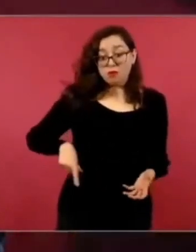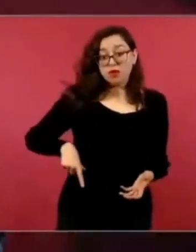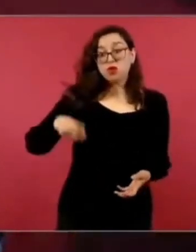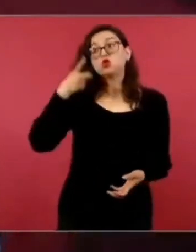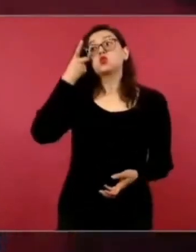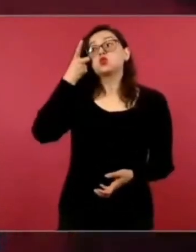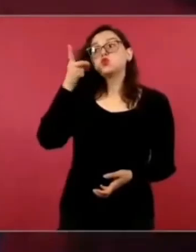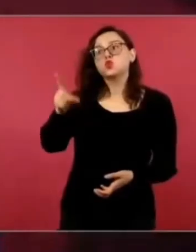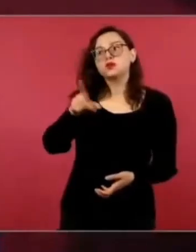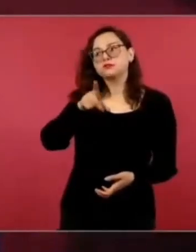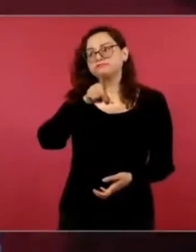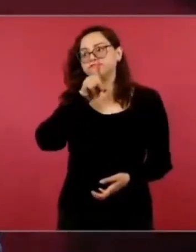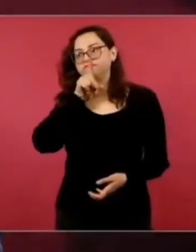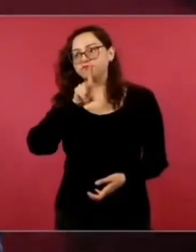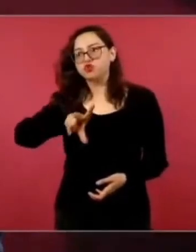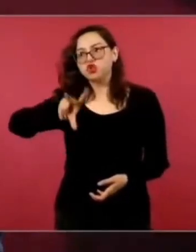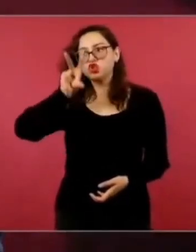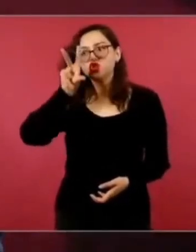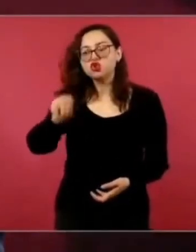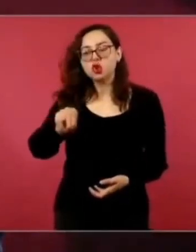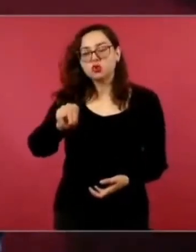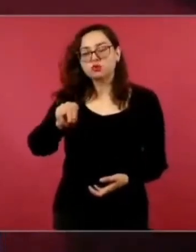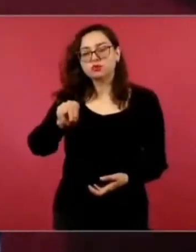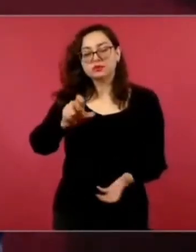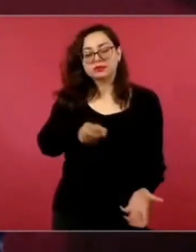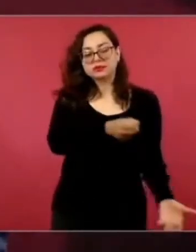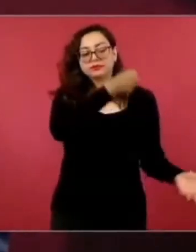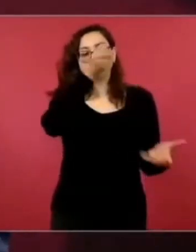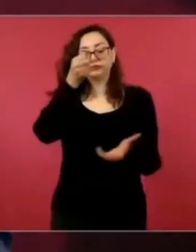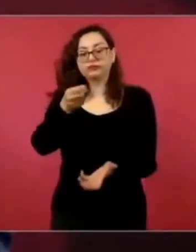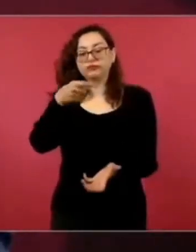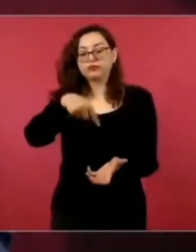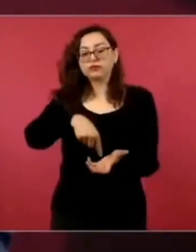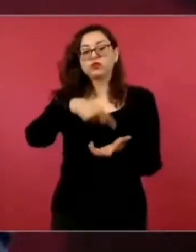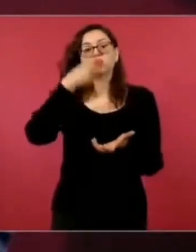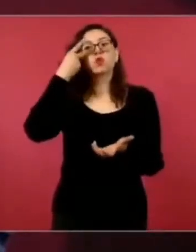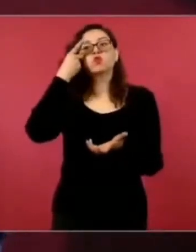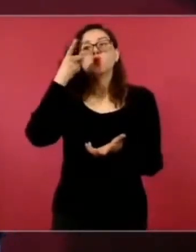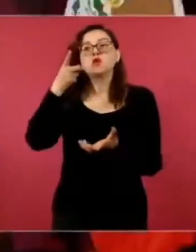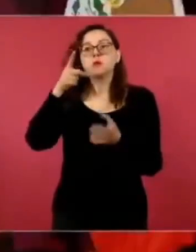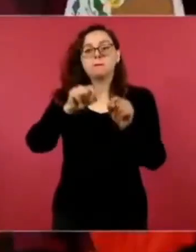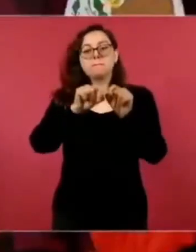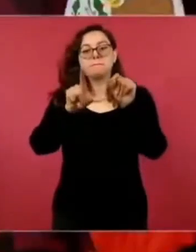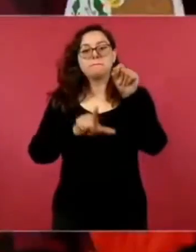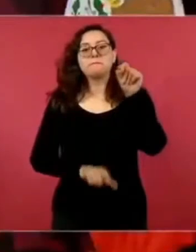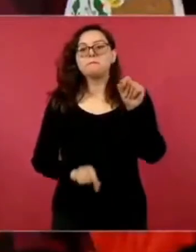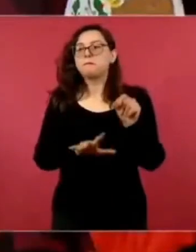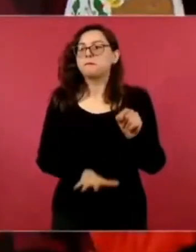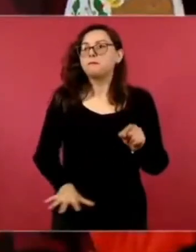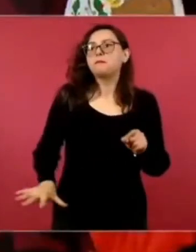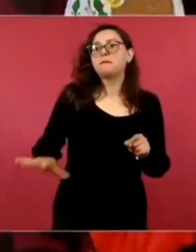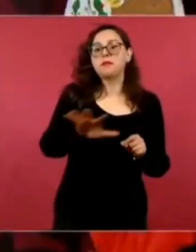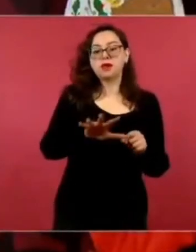es dinero del pueblo. Esto que es elemental